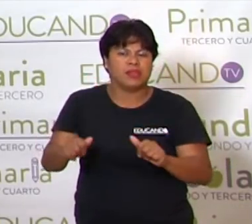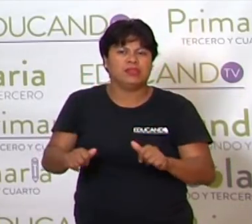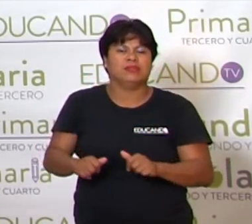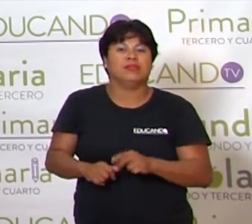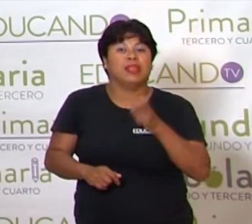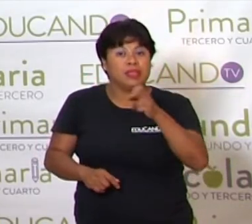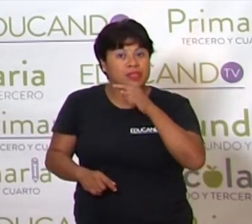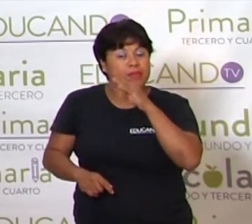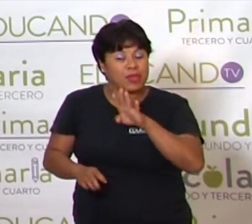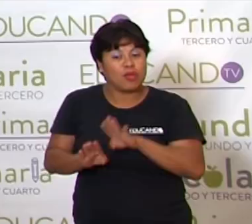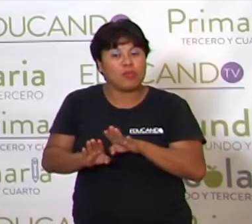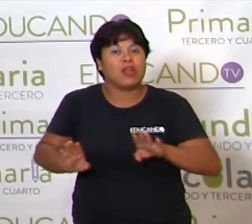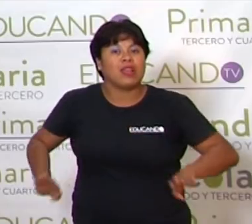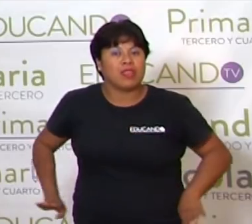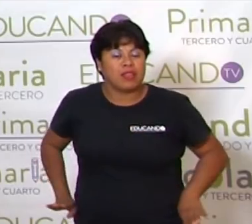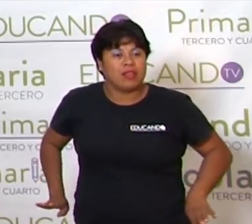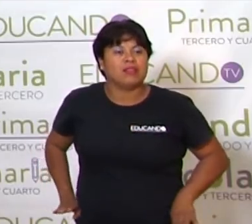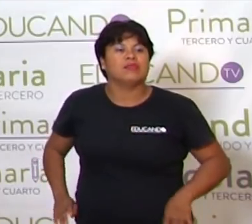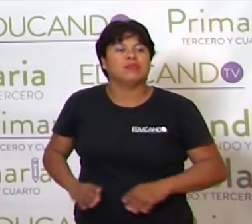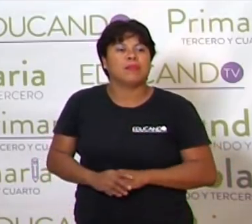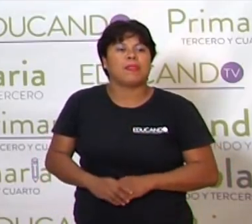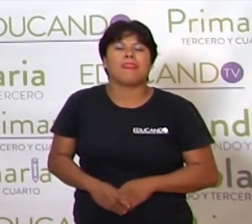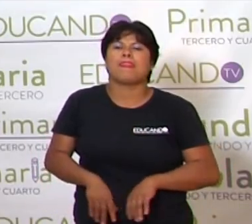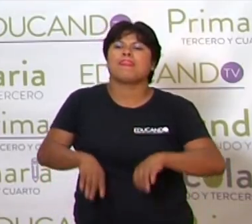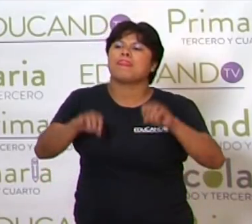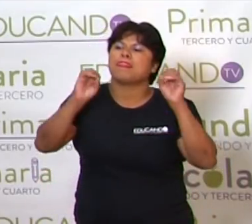otra característica. Déjala